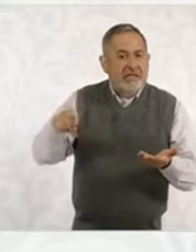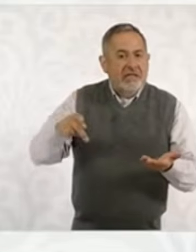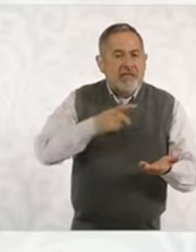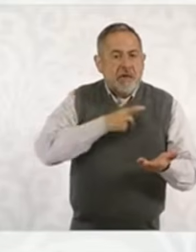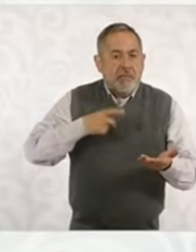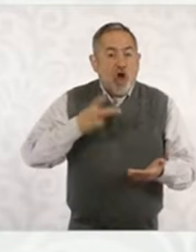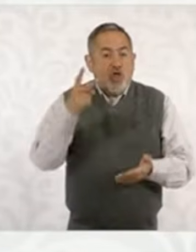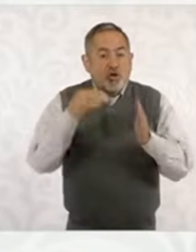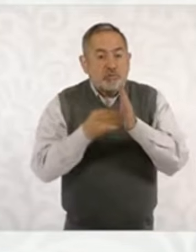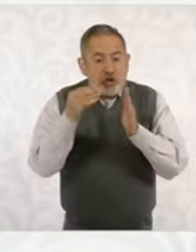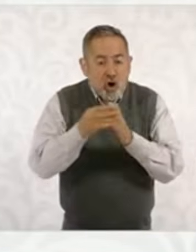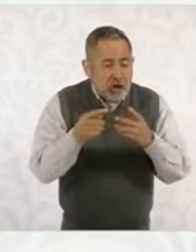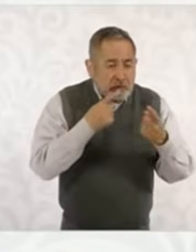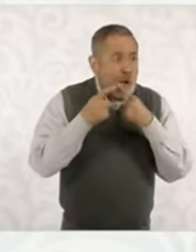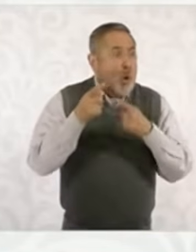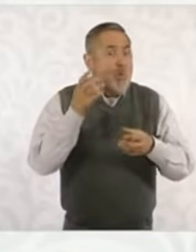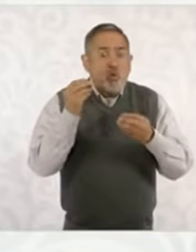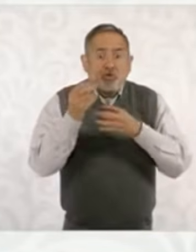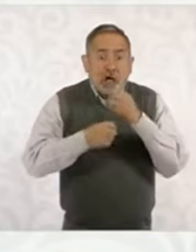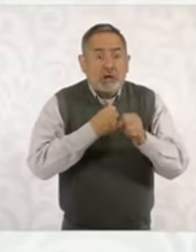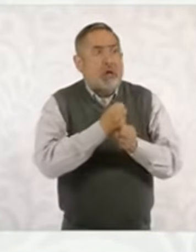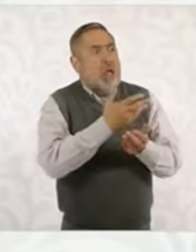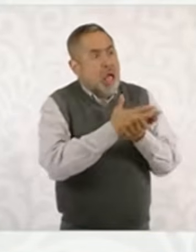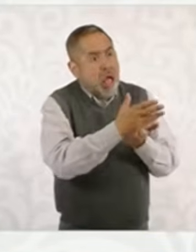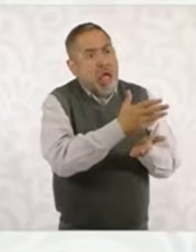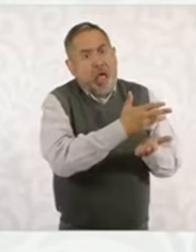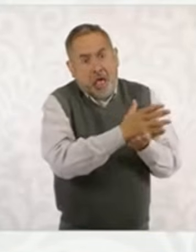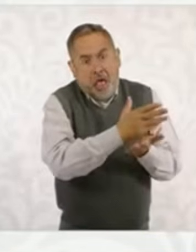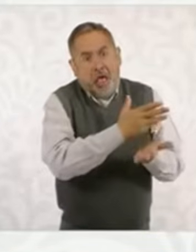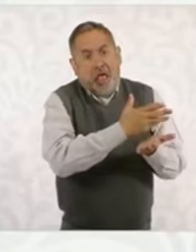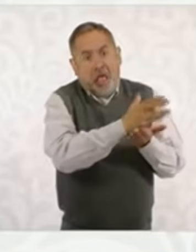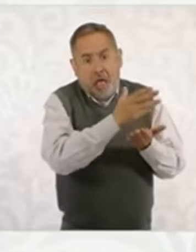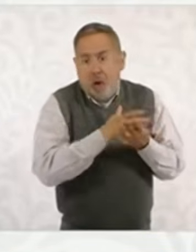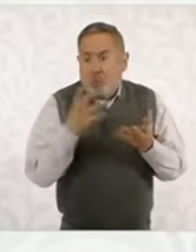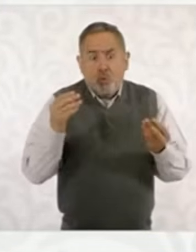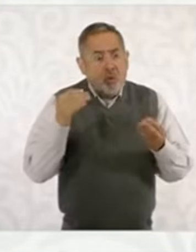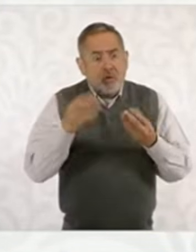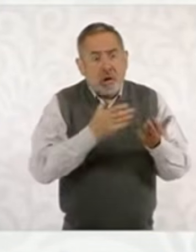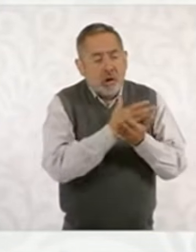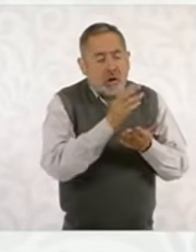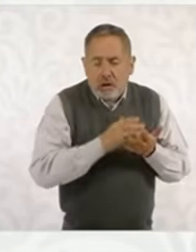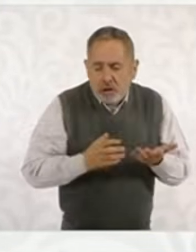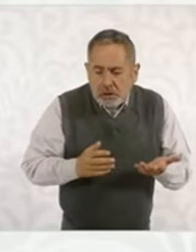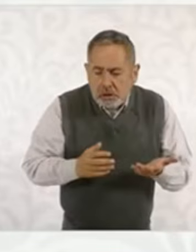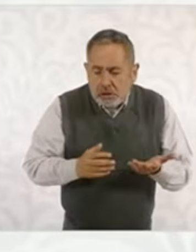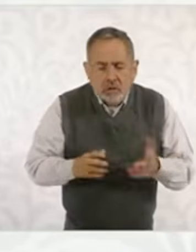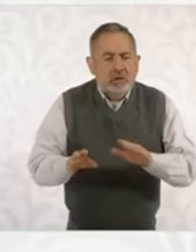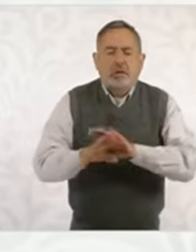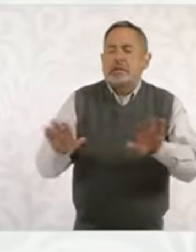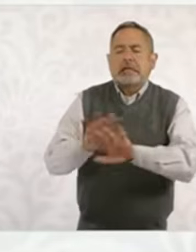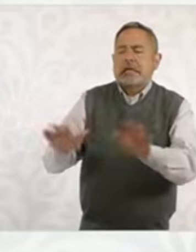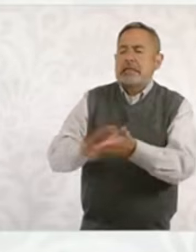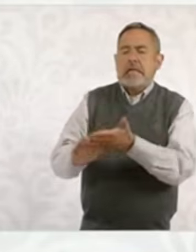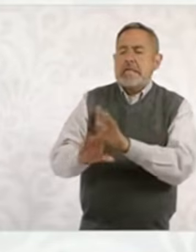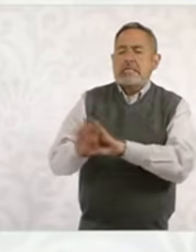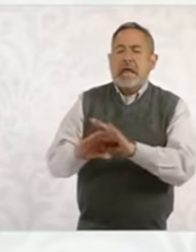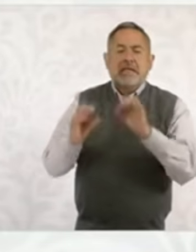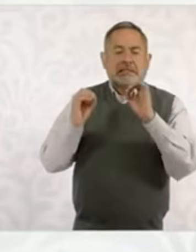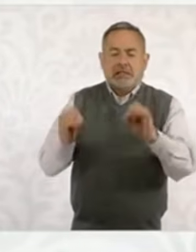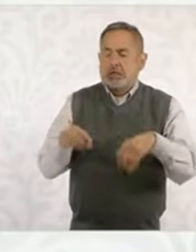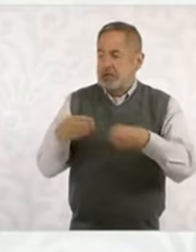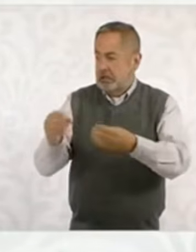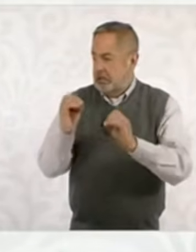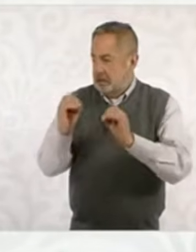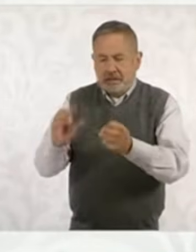pesos después de muchos años y después de haber pagado muchísimo dinero. ¿Qué pasa? Que ya no debe nada, ya